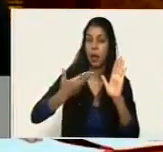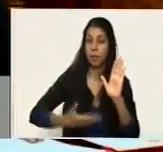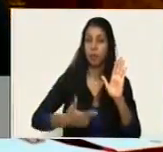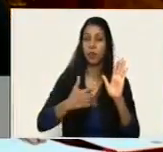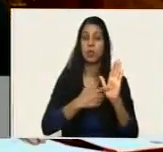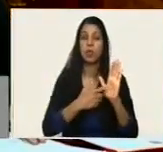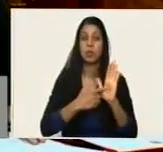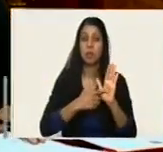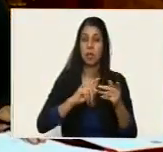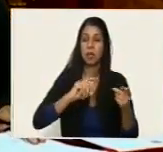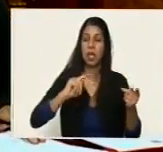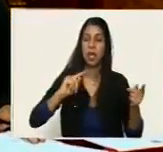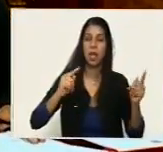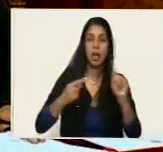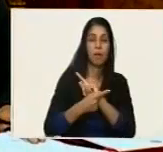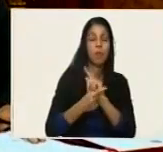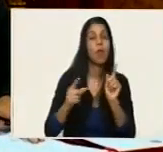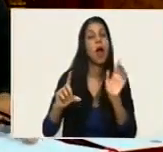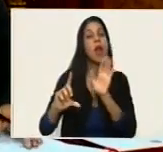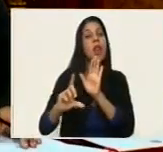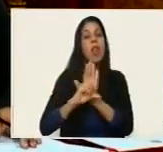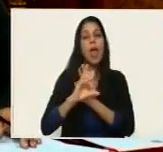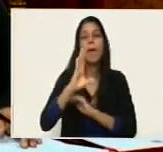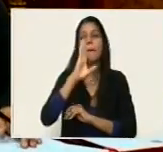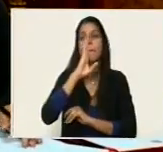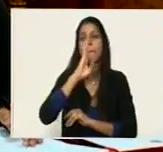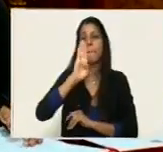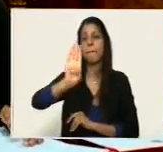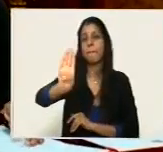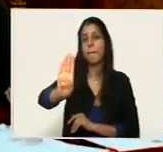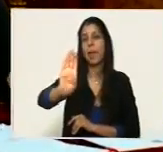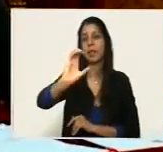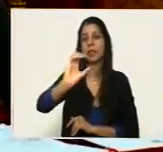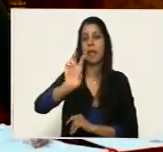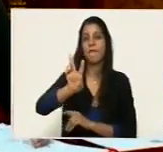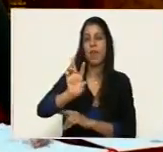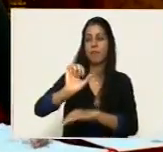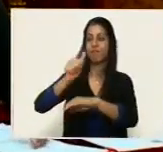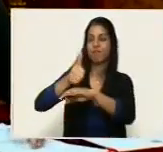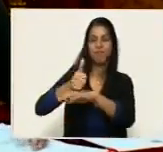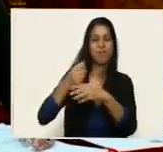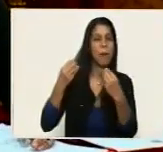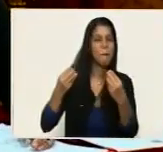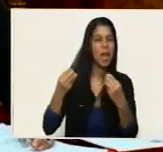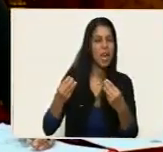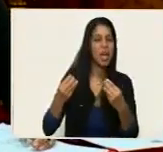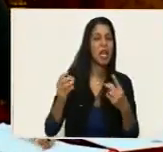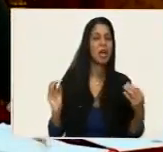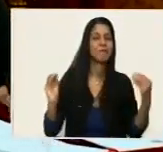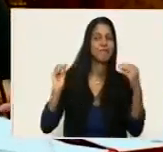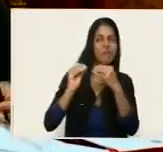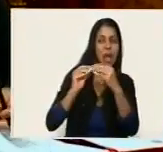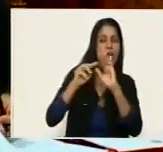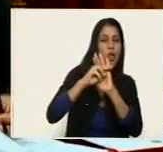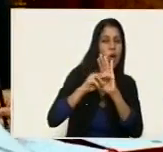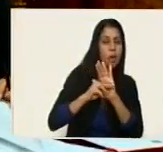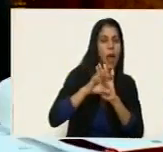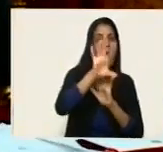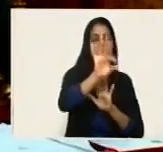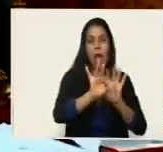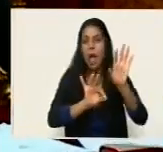de reforma parcial de la ley del Banco Central de Venezuela para completar las vacantes del